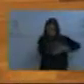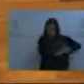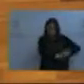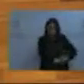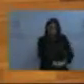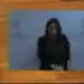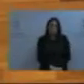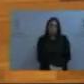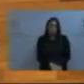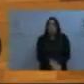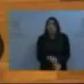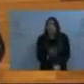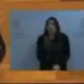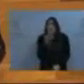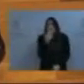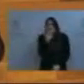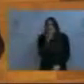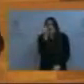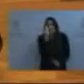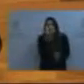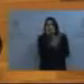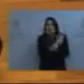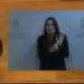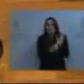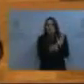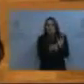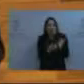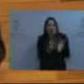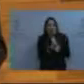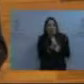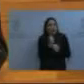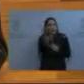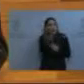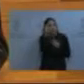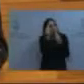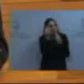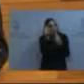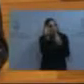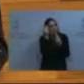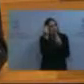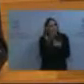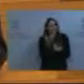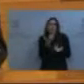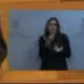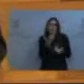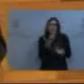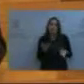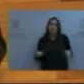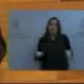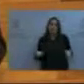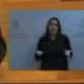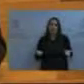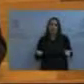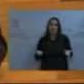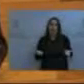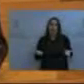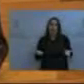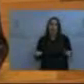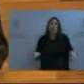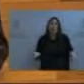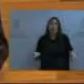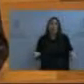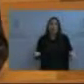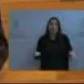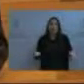creo honestamente que estos datos nos deben llevar a hacer una reflexión sincera, señora consejera, ¿no? Y la reflexión sincera es